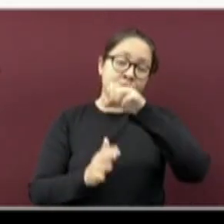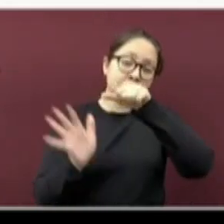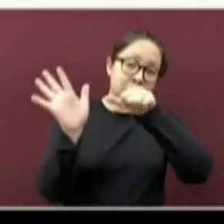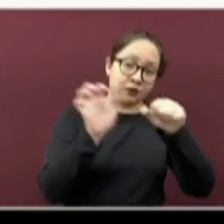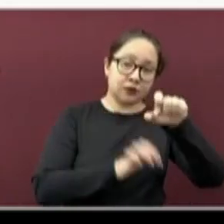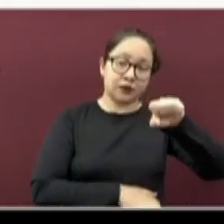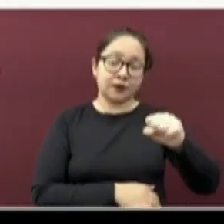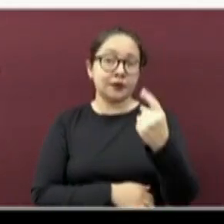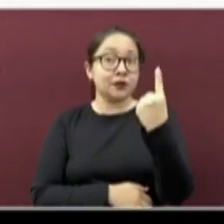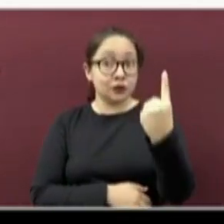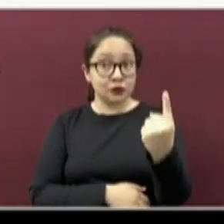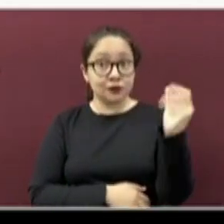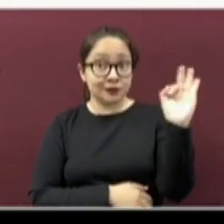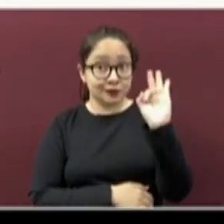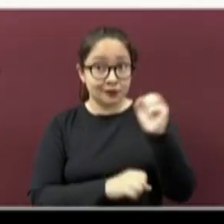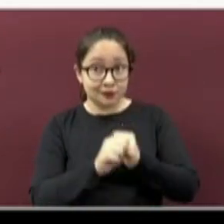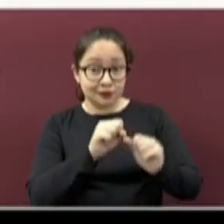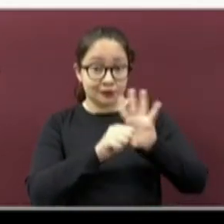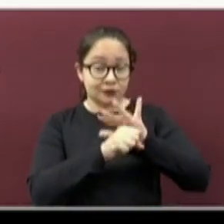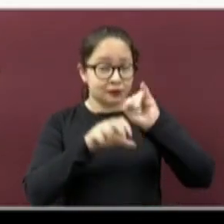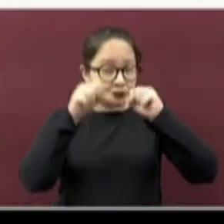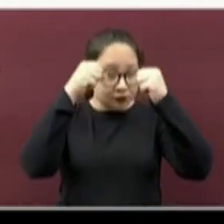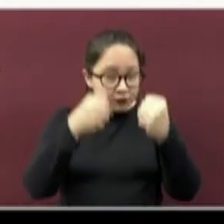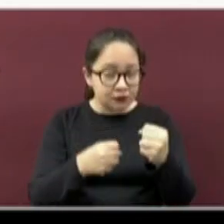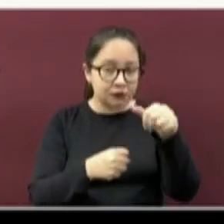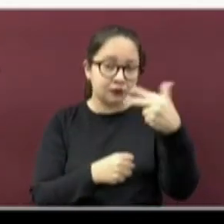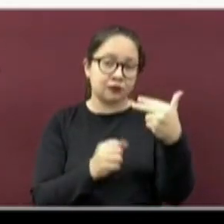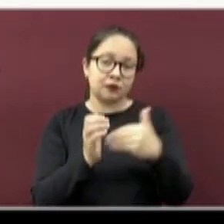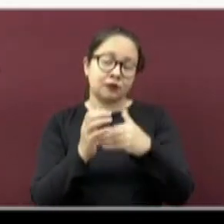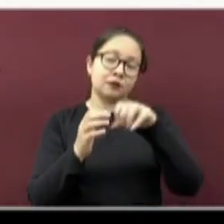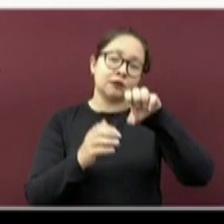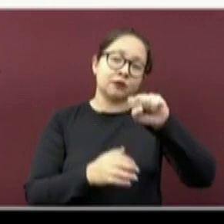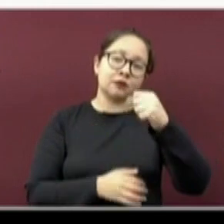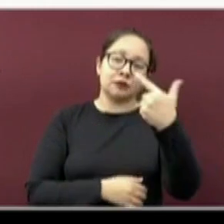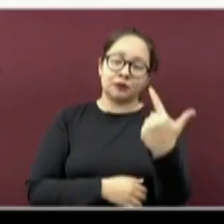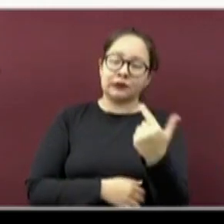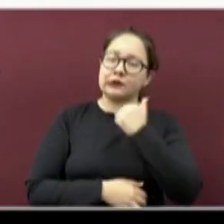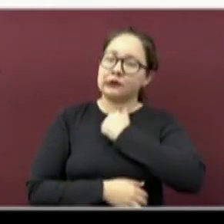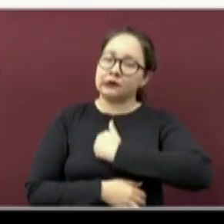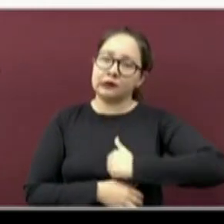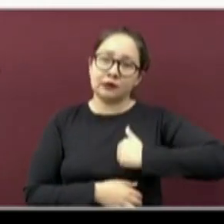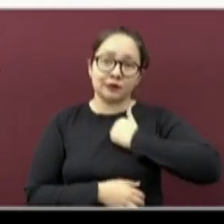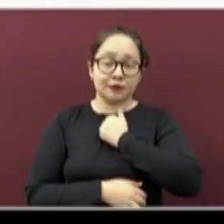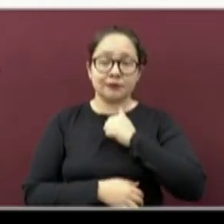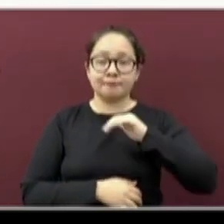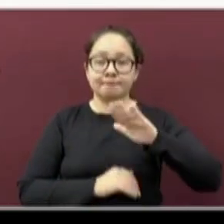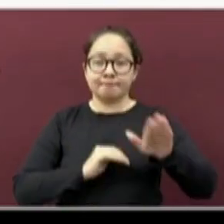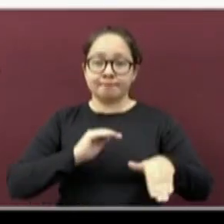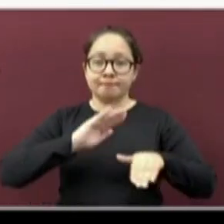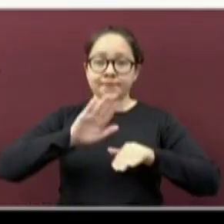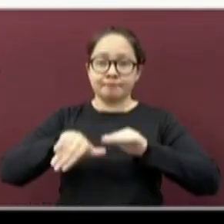129,661, sospechosos 13,067. Y desafortunadamente han fallecido